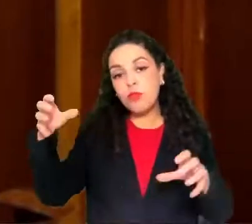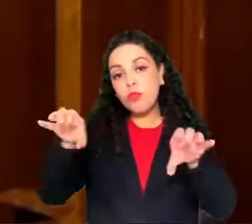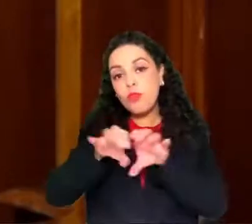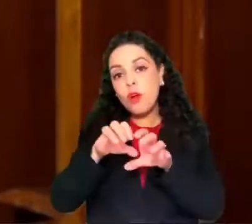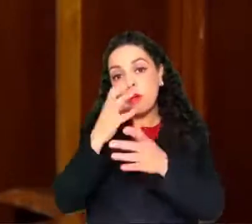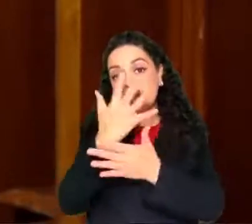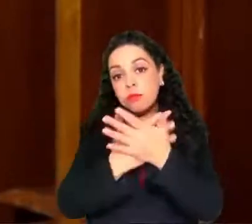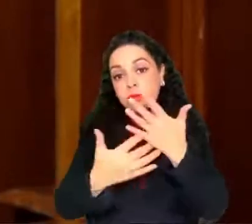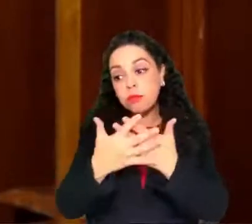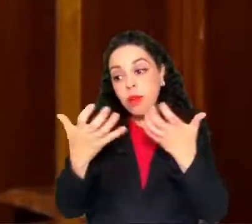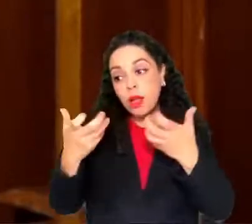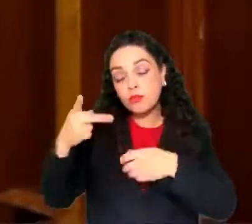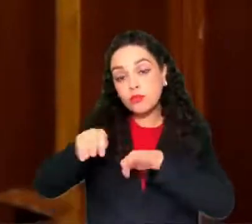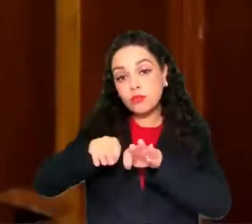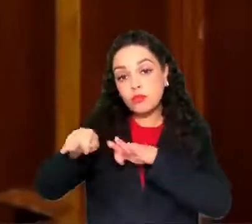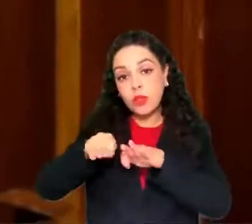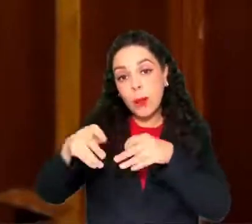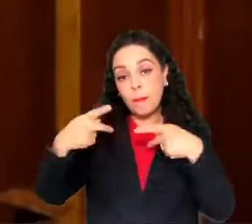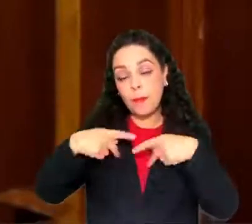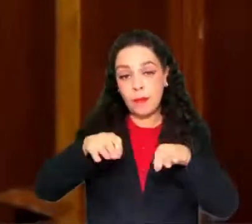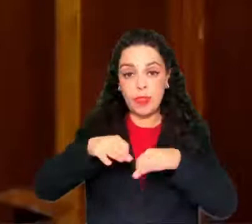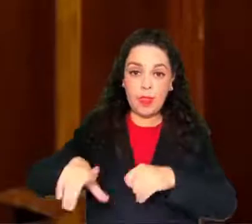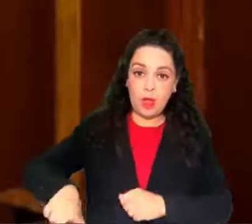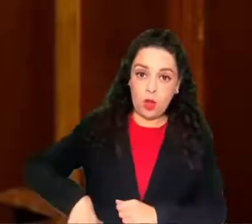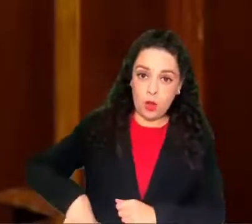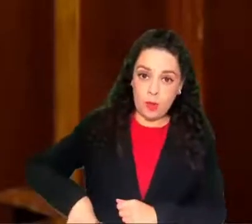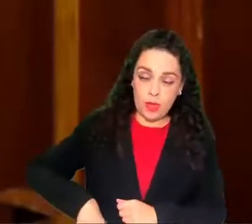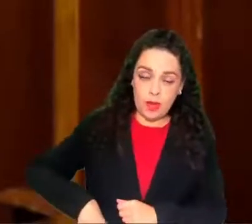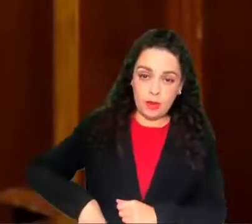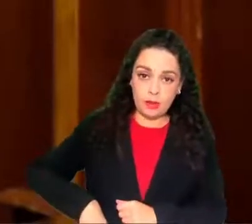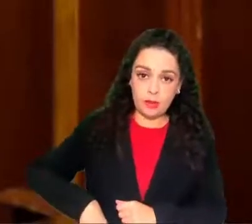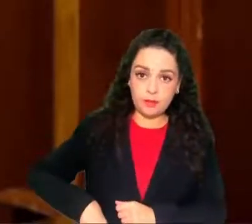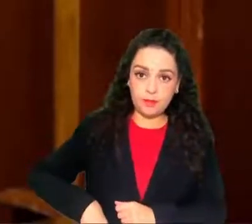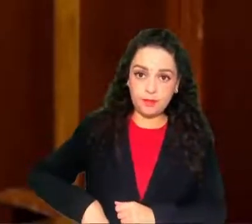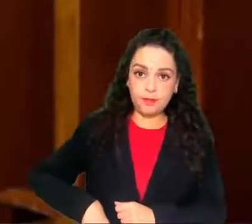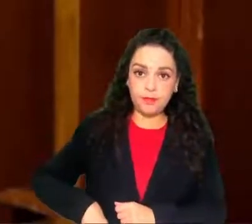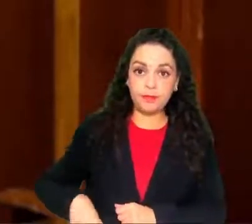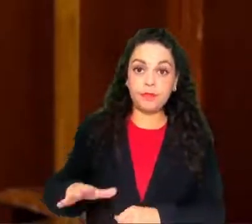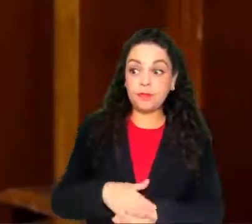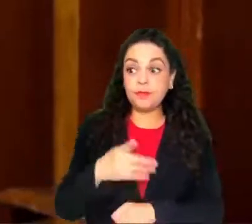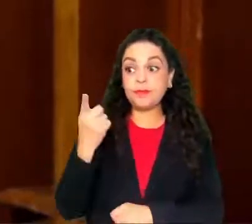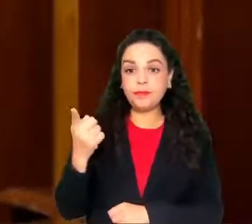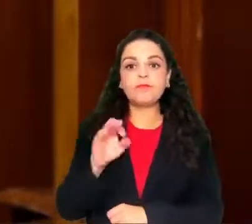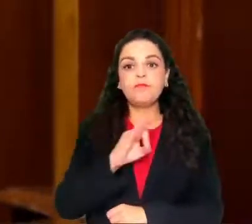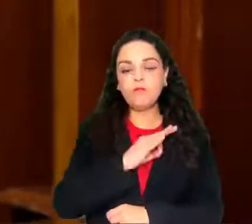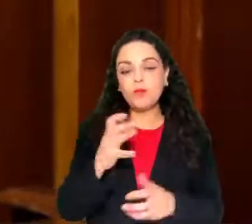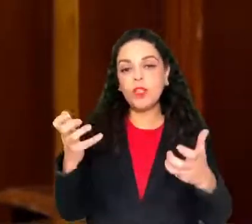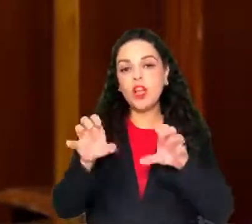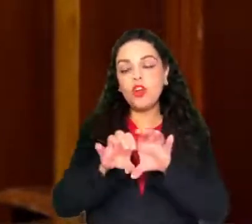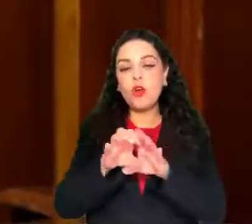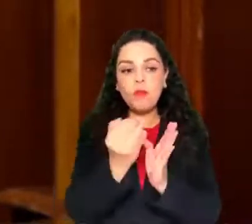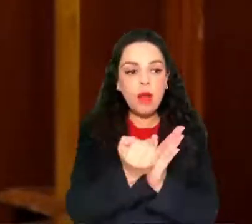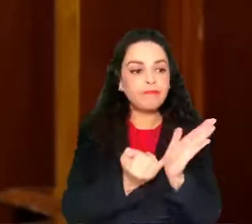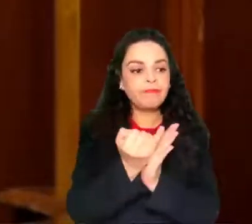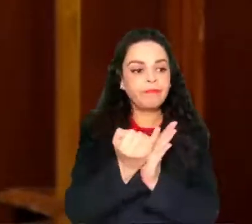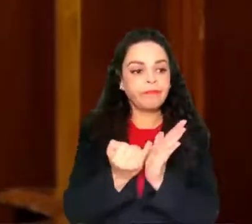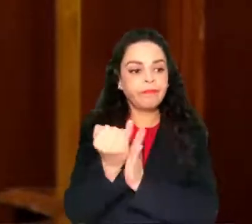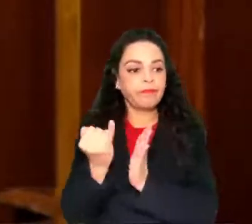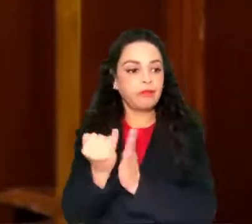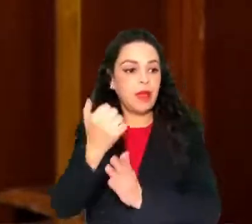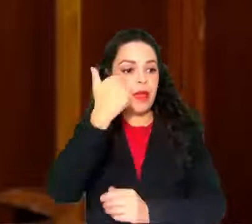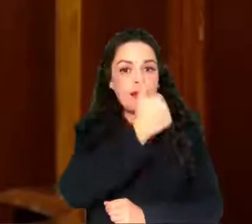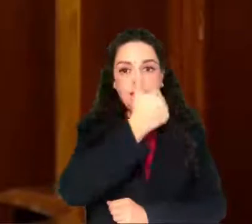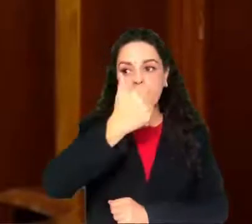de la gestión pública favorece la normal la toma de decisiones de las instituciones y la exigencia de optimizar